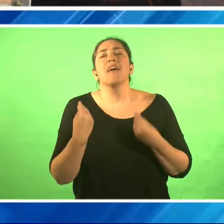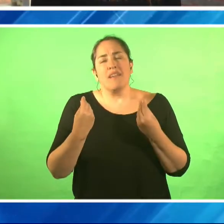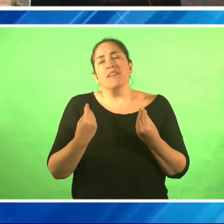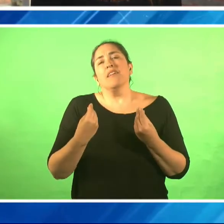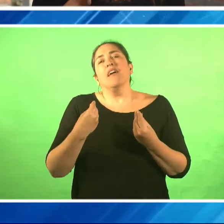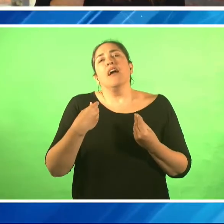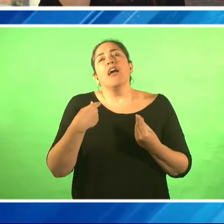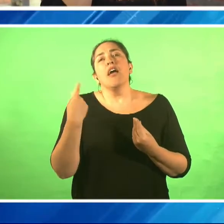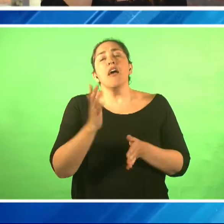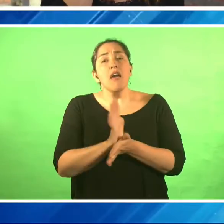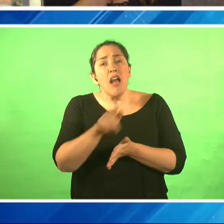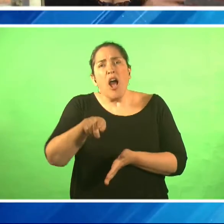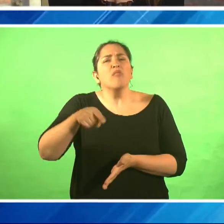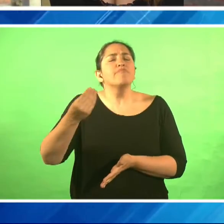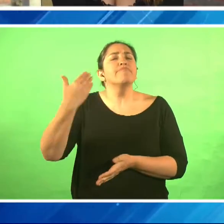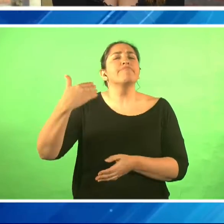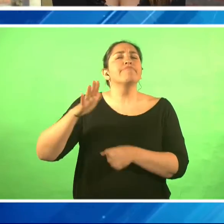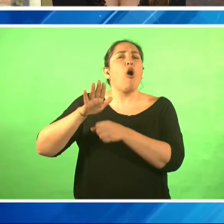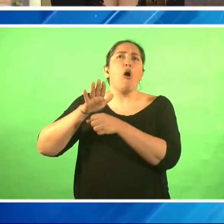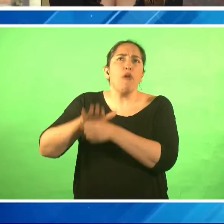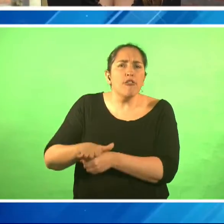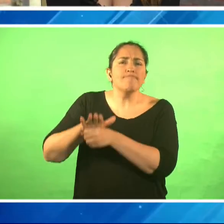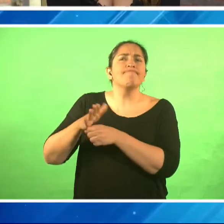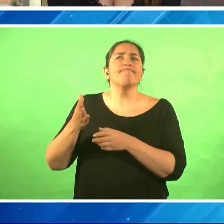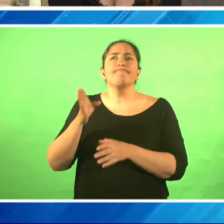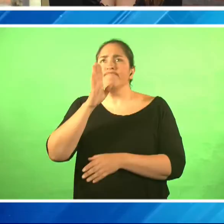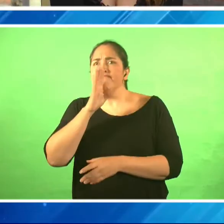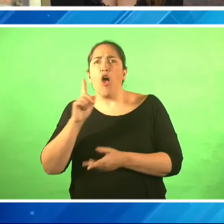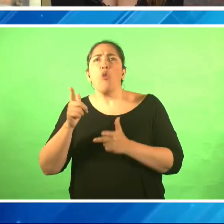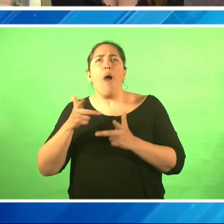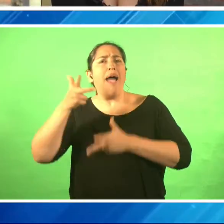vienen tapujadas, ¿no es cierto?, porque no